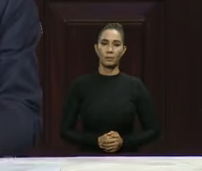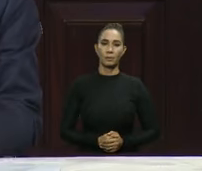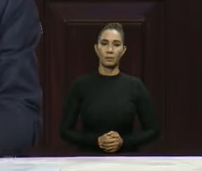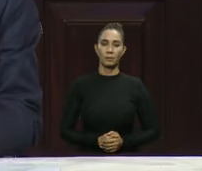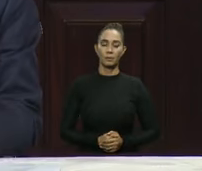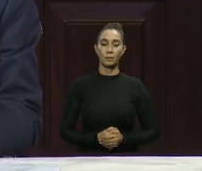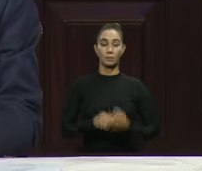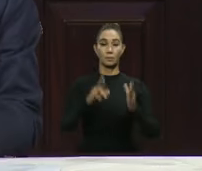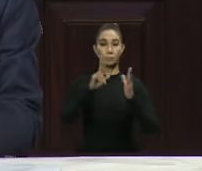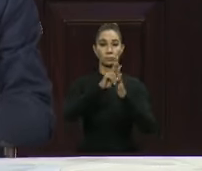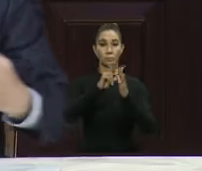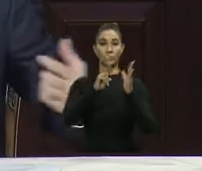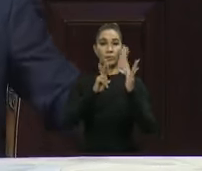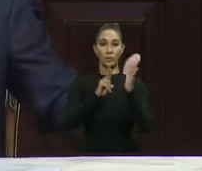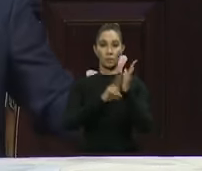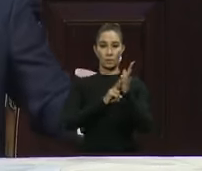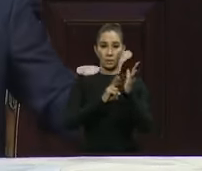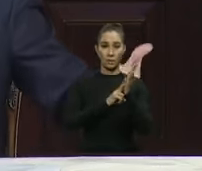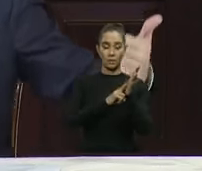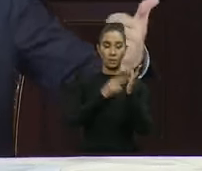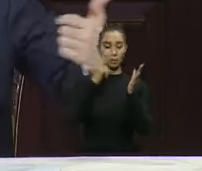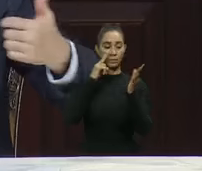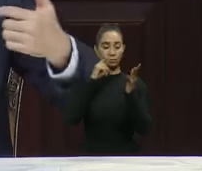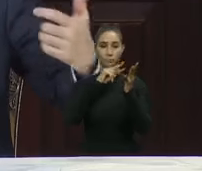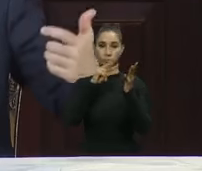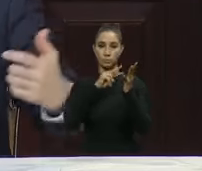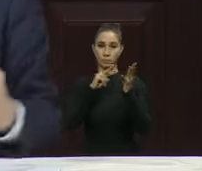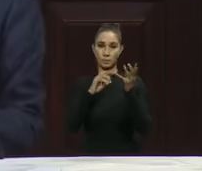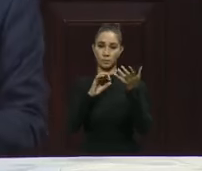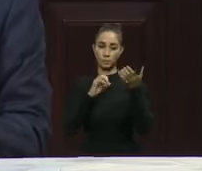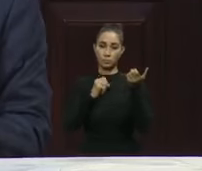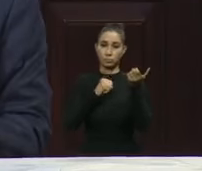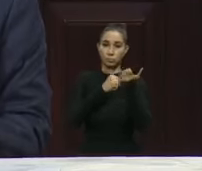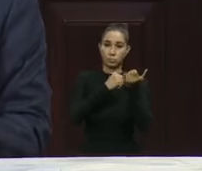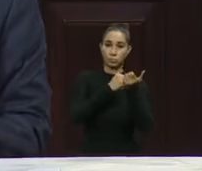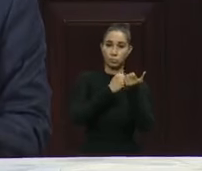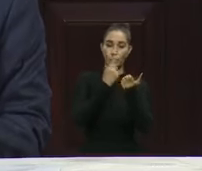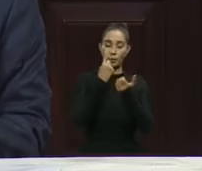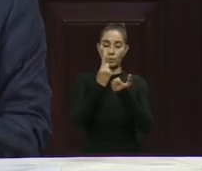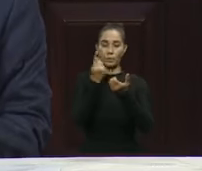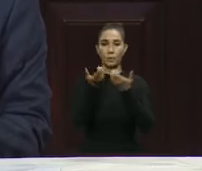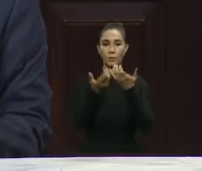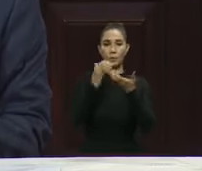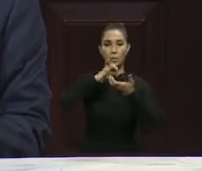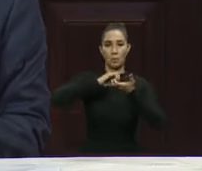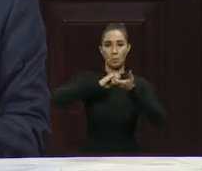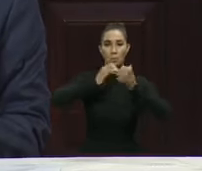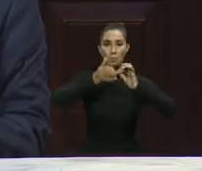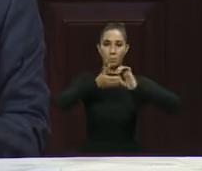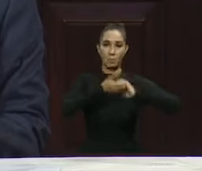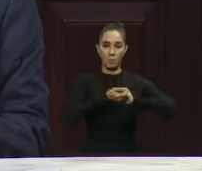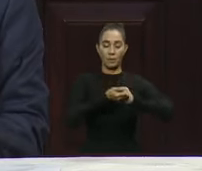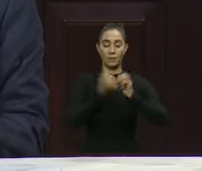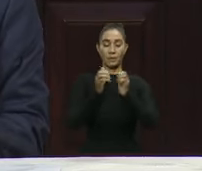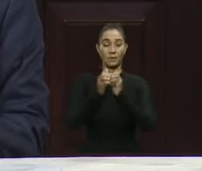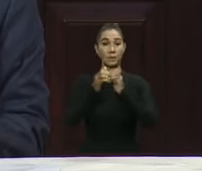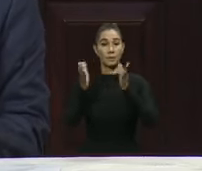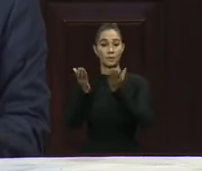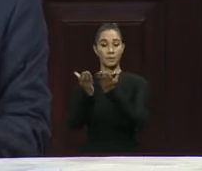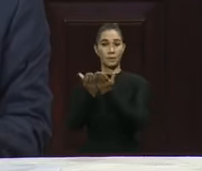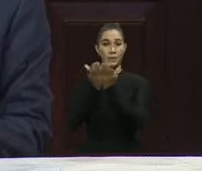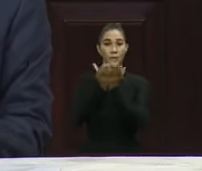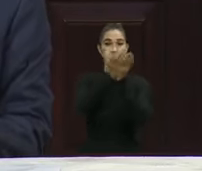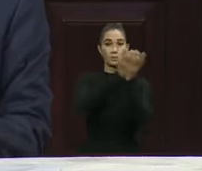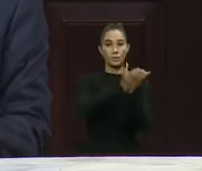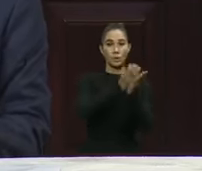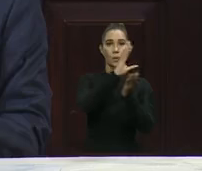Son medidas que se cohesionan la una a la otra, porque cuando hablamos también de abrir las importaciones a tasa cero,